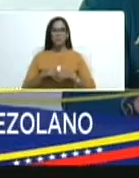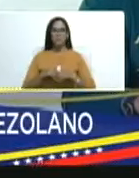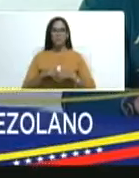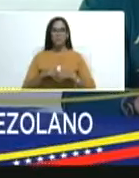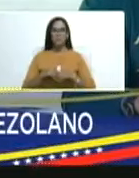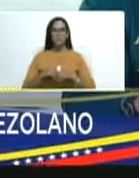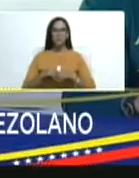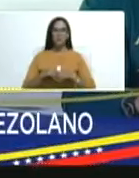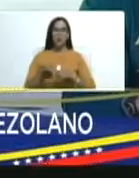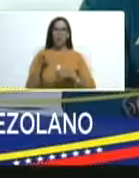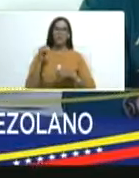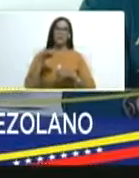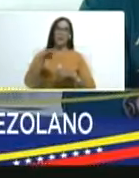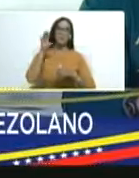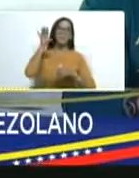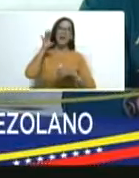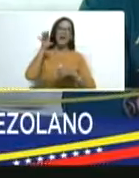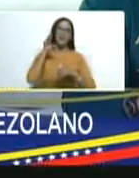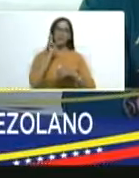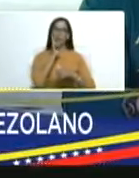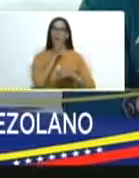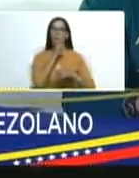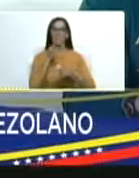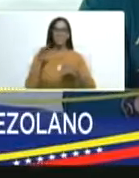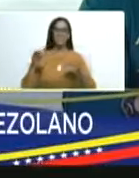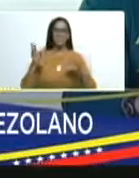Los parásitos de los apellidos.